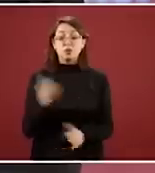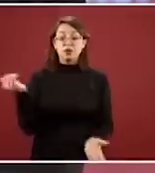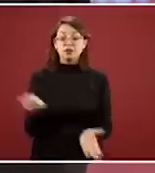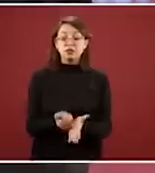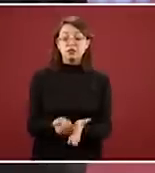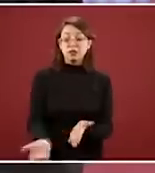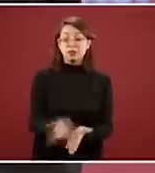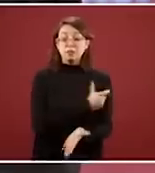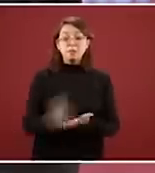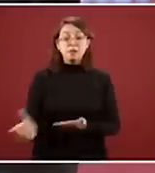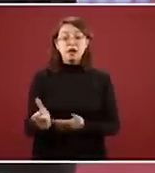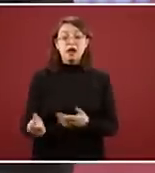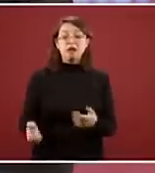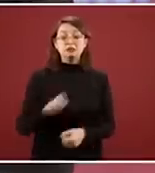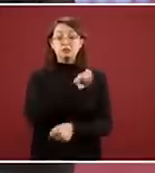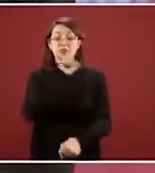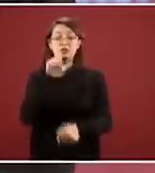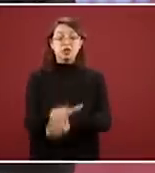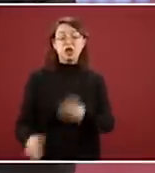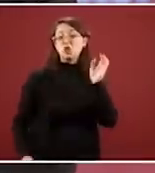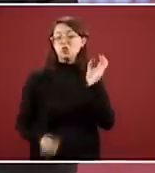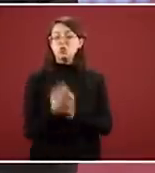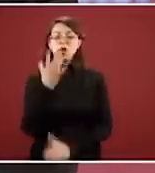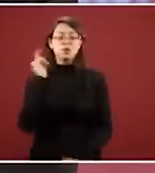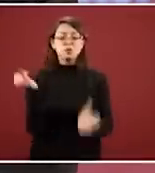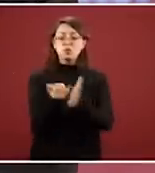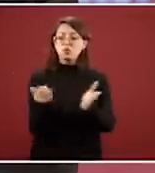o hay un impuesto especial a la tarjeta de crédito.